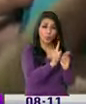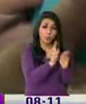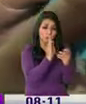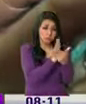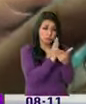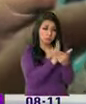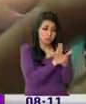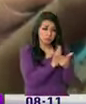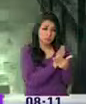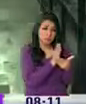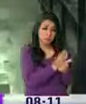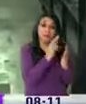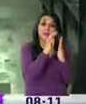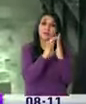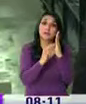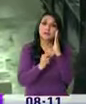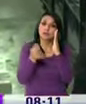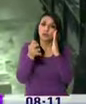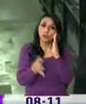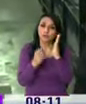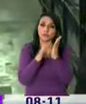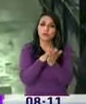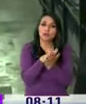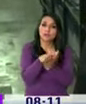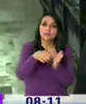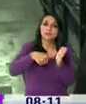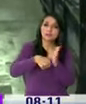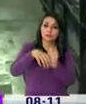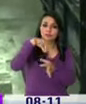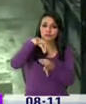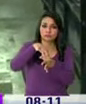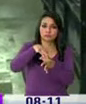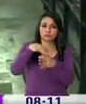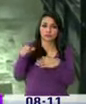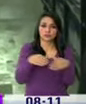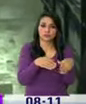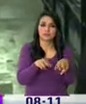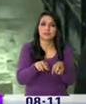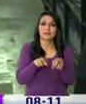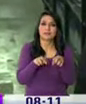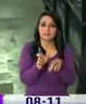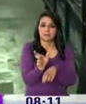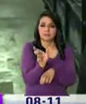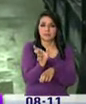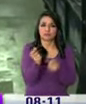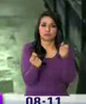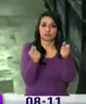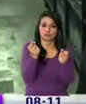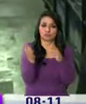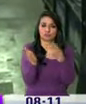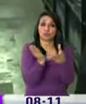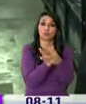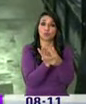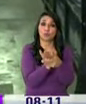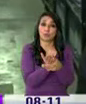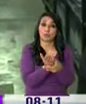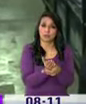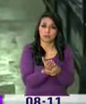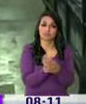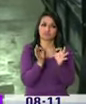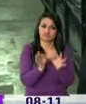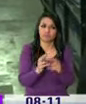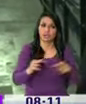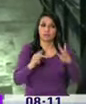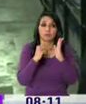cumplen con los requisitos. La copia de la cédula, la papeleta de votación, la licencia del aplicante y documentos que nos permitan validar que no